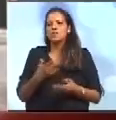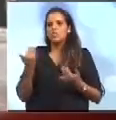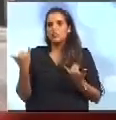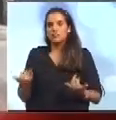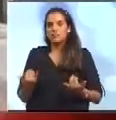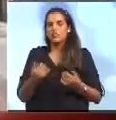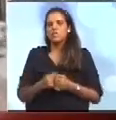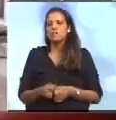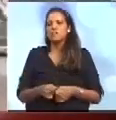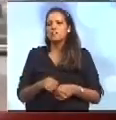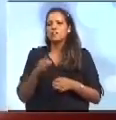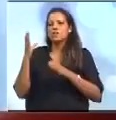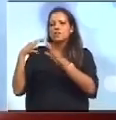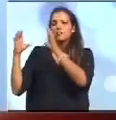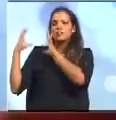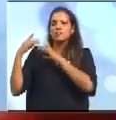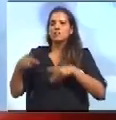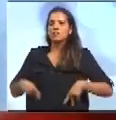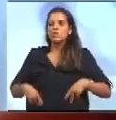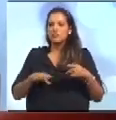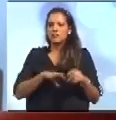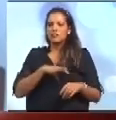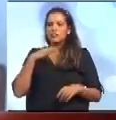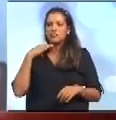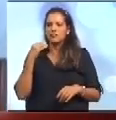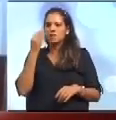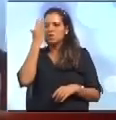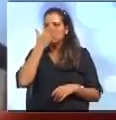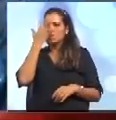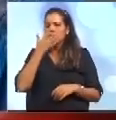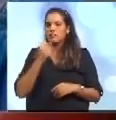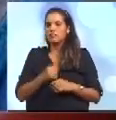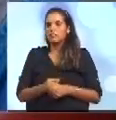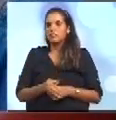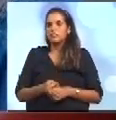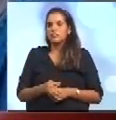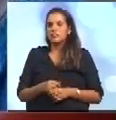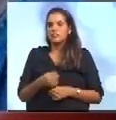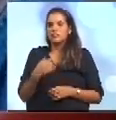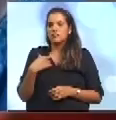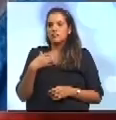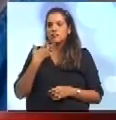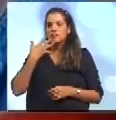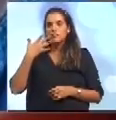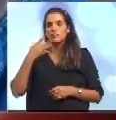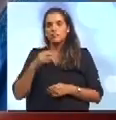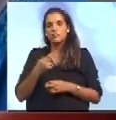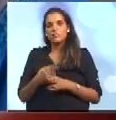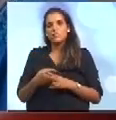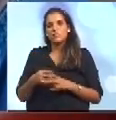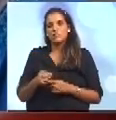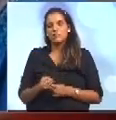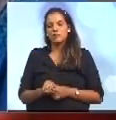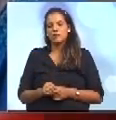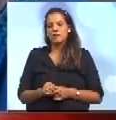hoy ya la historia de su vida y orgullo como esmeraldeña iba a plasmar. Corre el agua, corre el